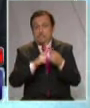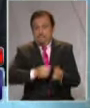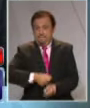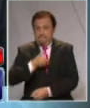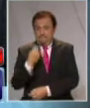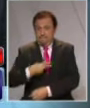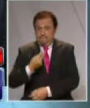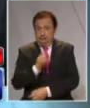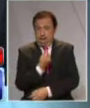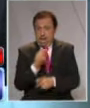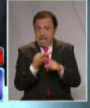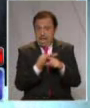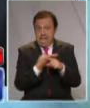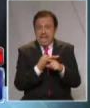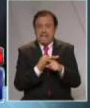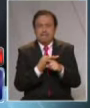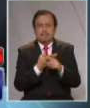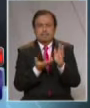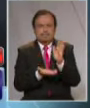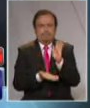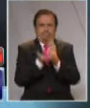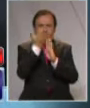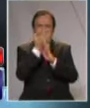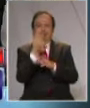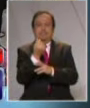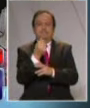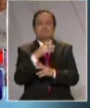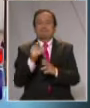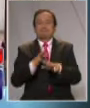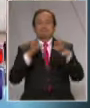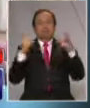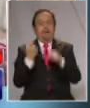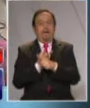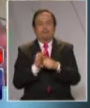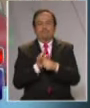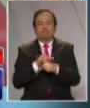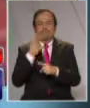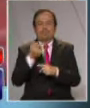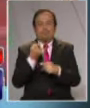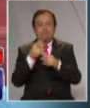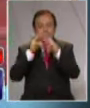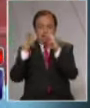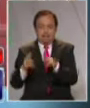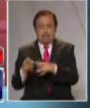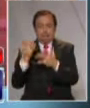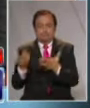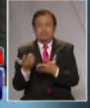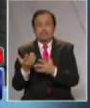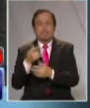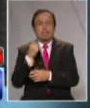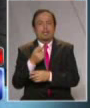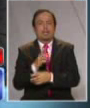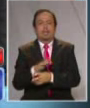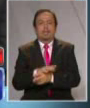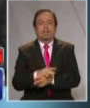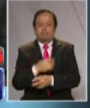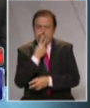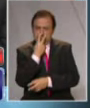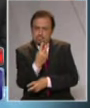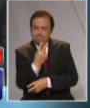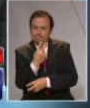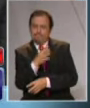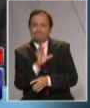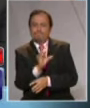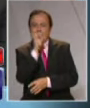del arriendo estaba en un sobreprecio que era excesivo para los valores de mercado, lo cual era ya una primera puerta de entrada